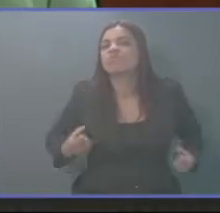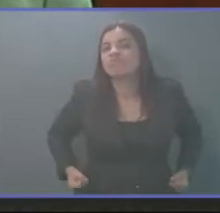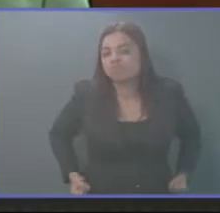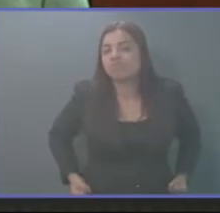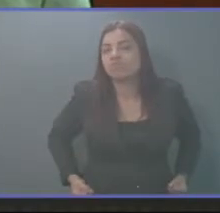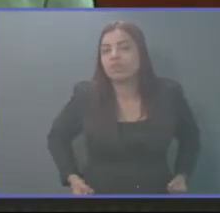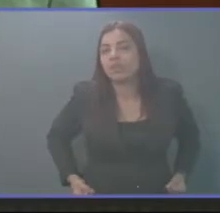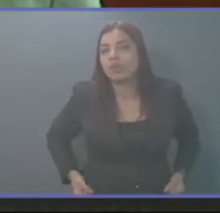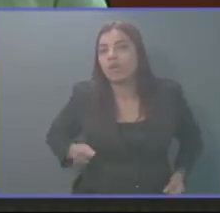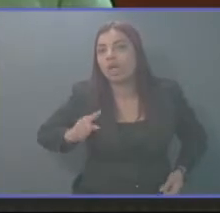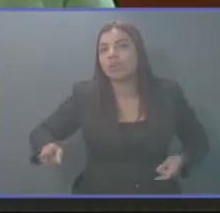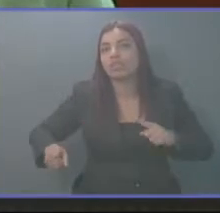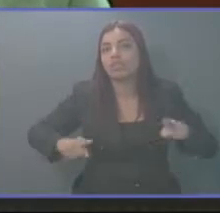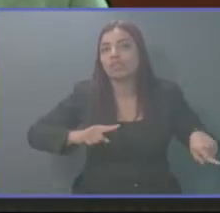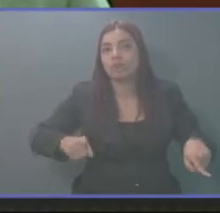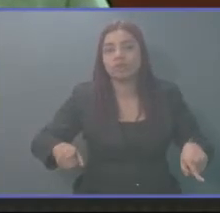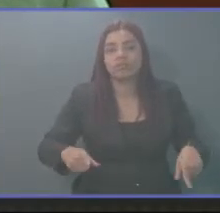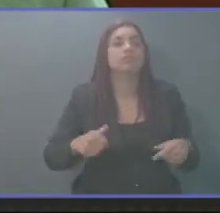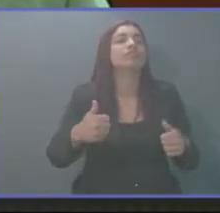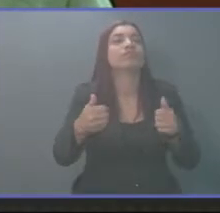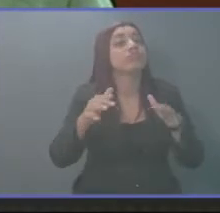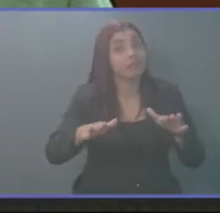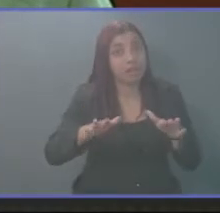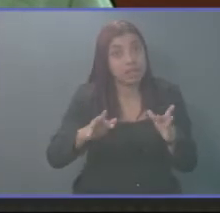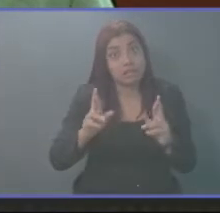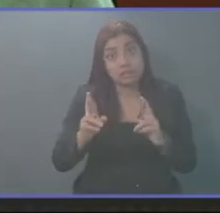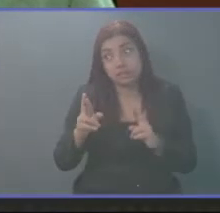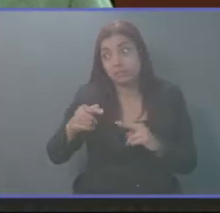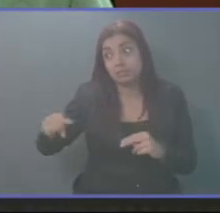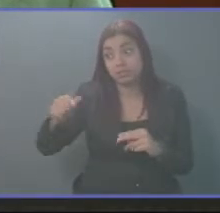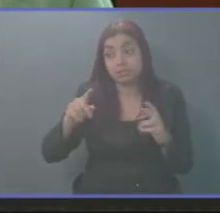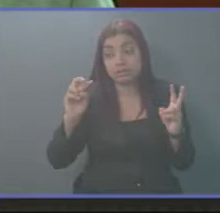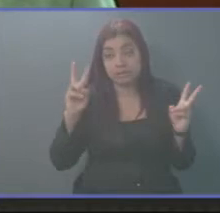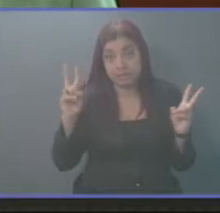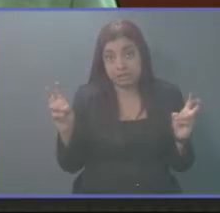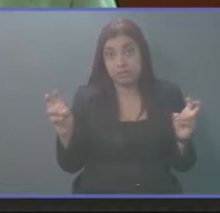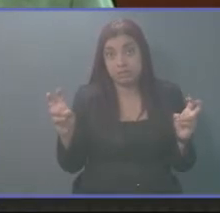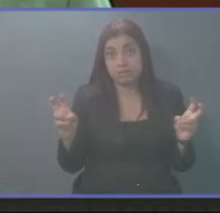Ejecutivo. Muchas gracias y esperando que este tema